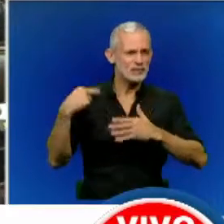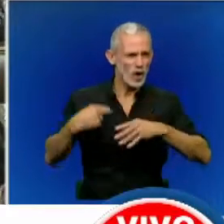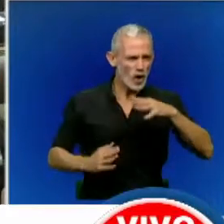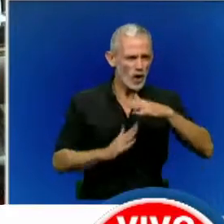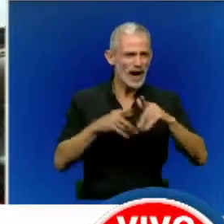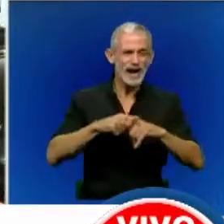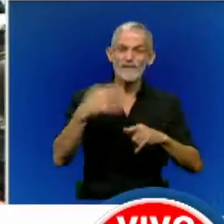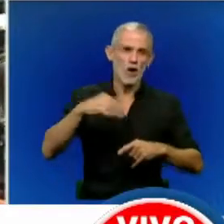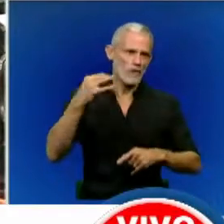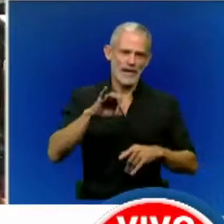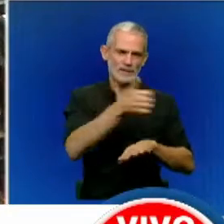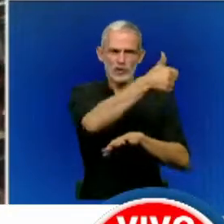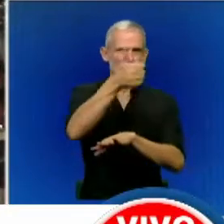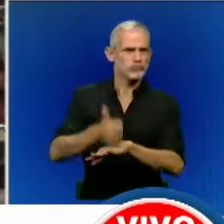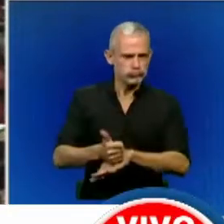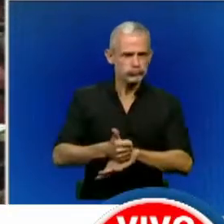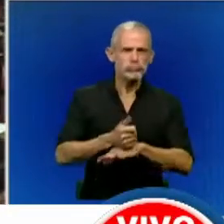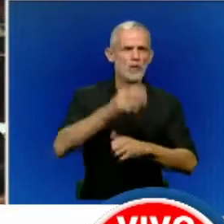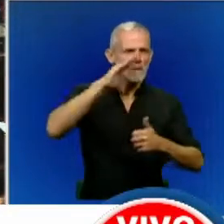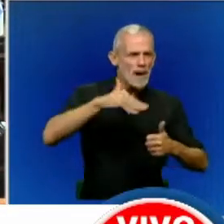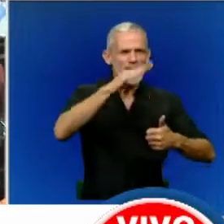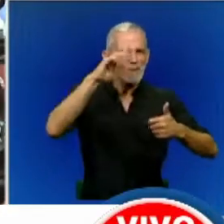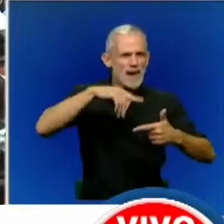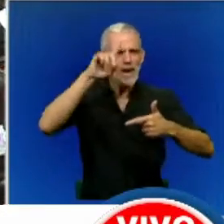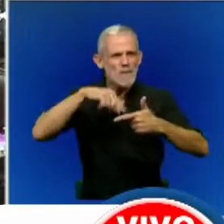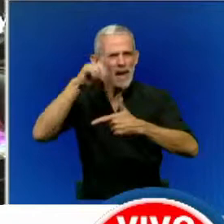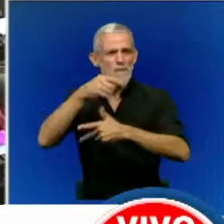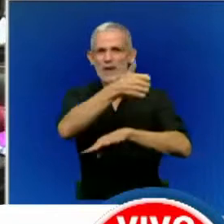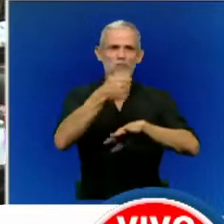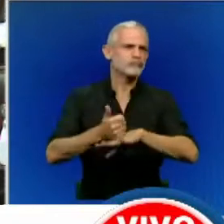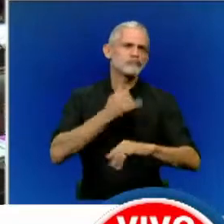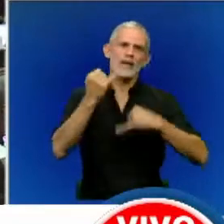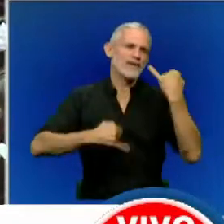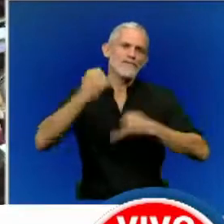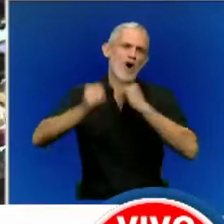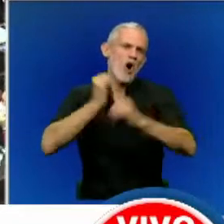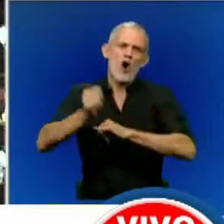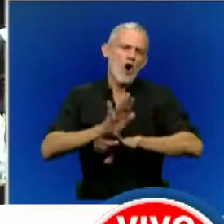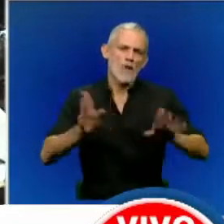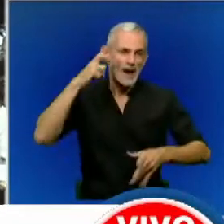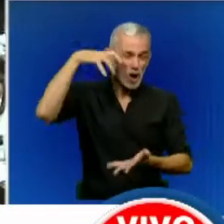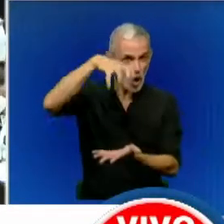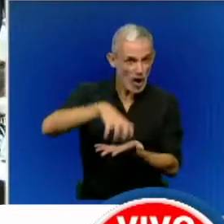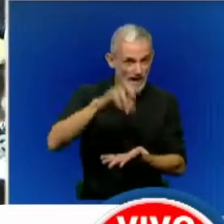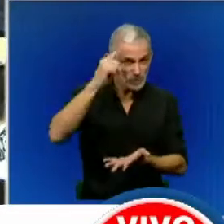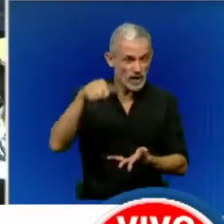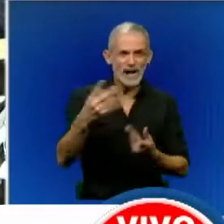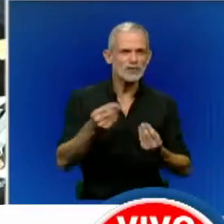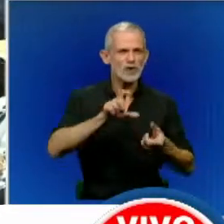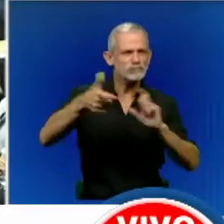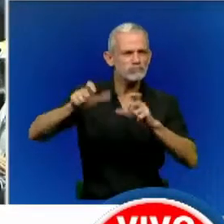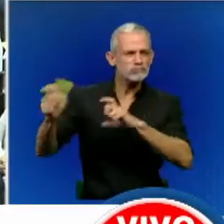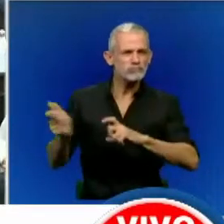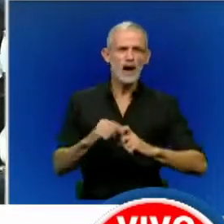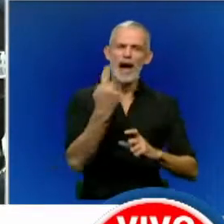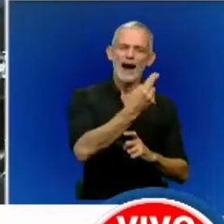obligación constitucional de venir todos los meses a rendir informes a este Congreso de la Nación, alternativamente a